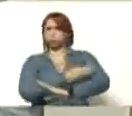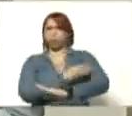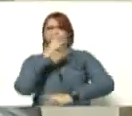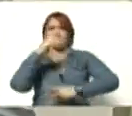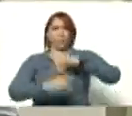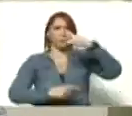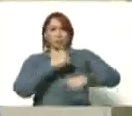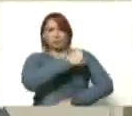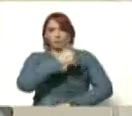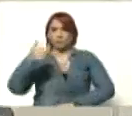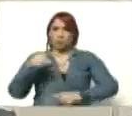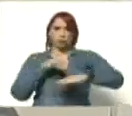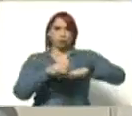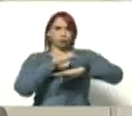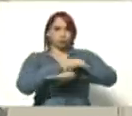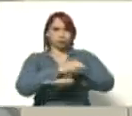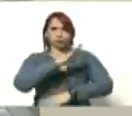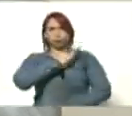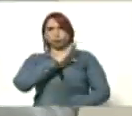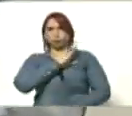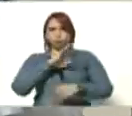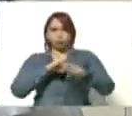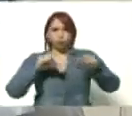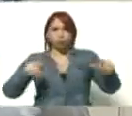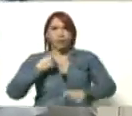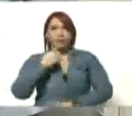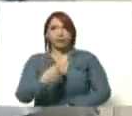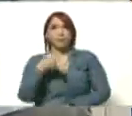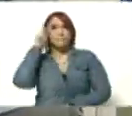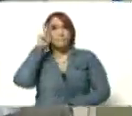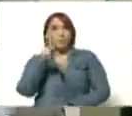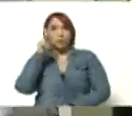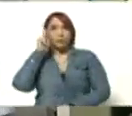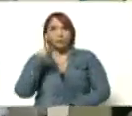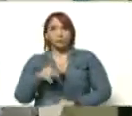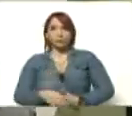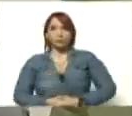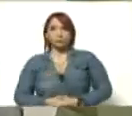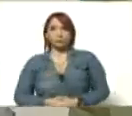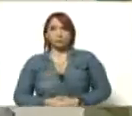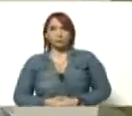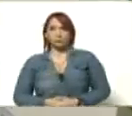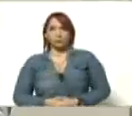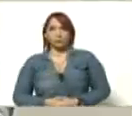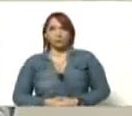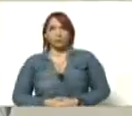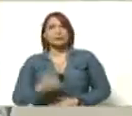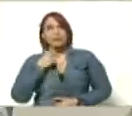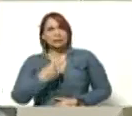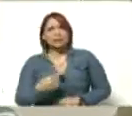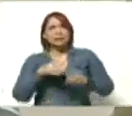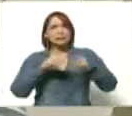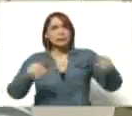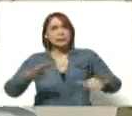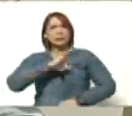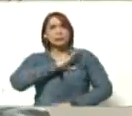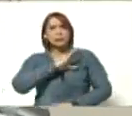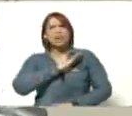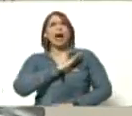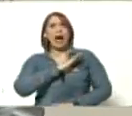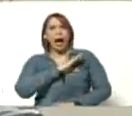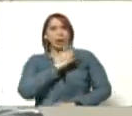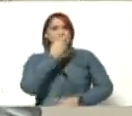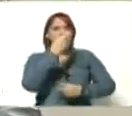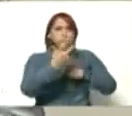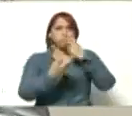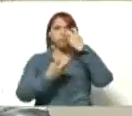cada municipio. Es la territorialización, como decía la profesora Oblita, es la territorialización de la educación. Ir a lo más pequeño, a